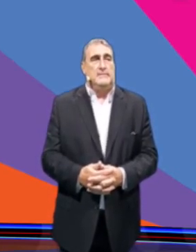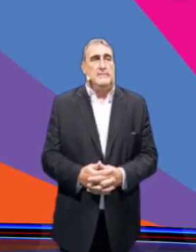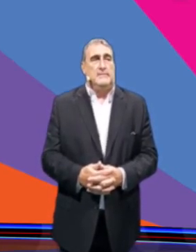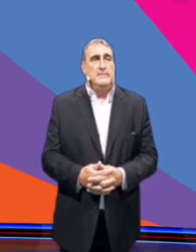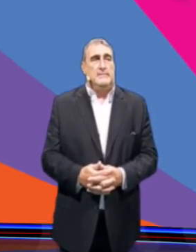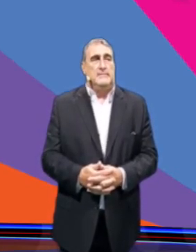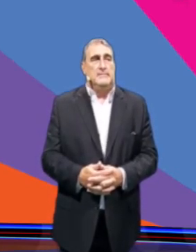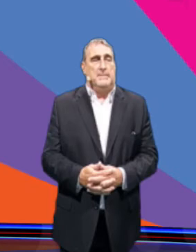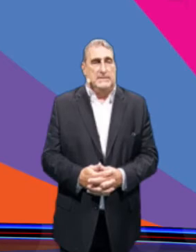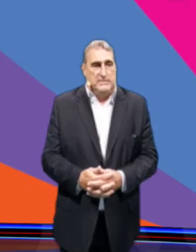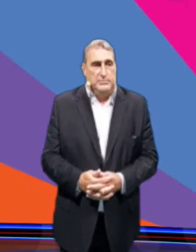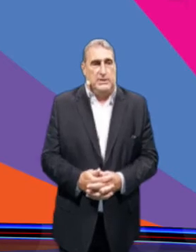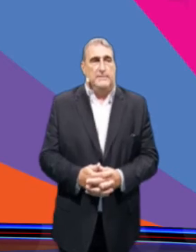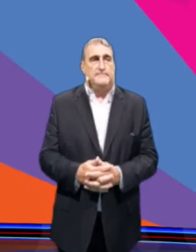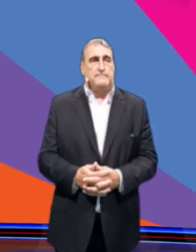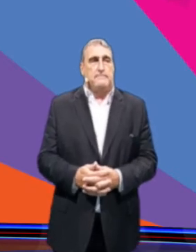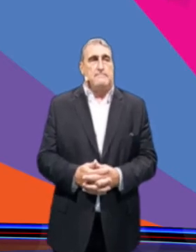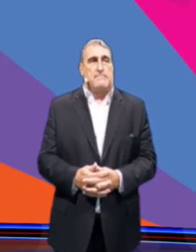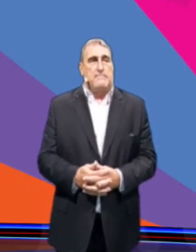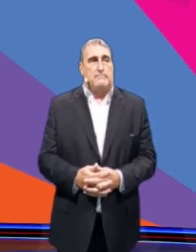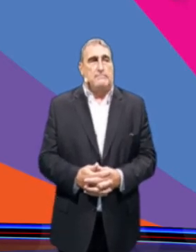Maxi Puyaro. Maxi Puyaro.